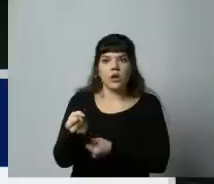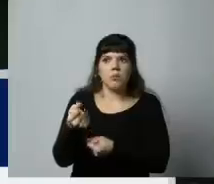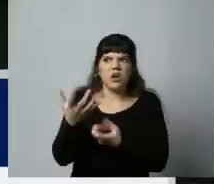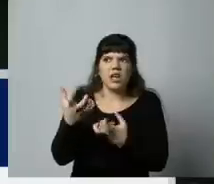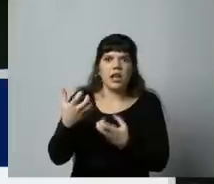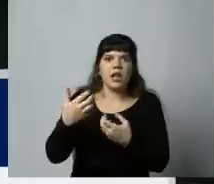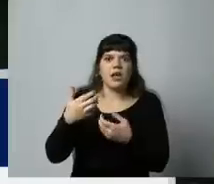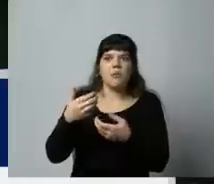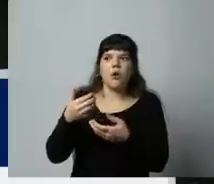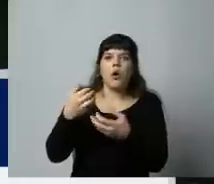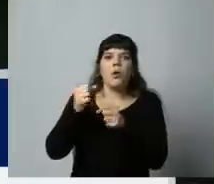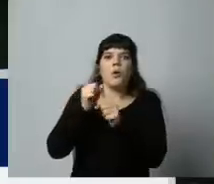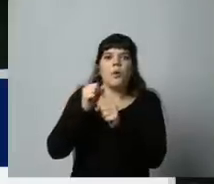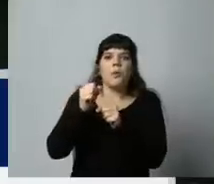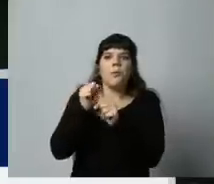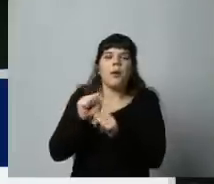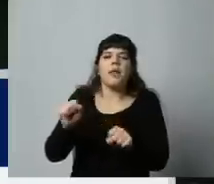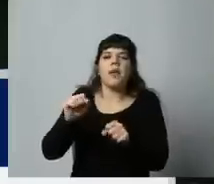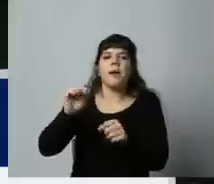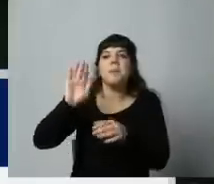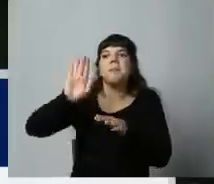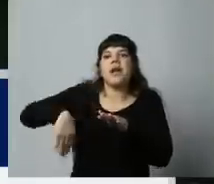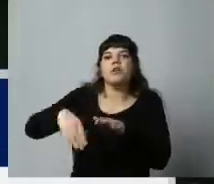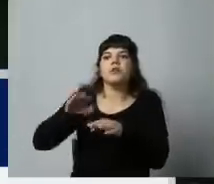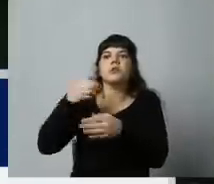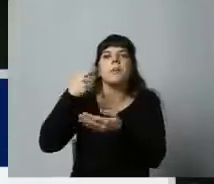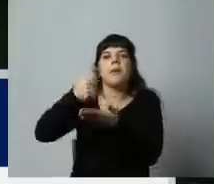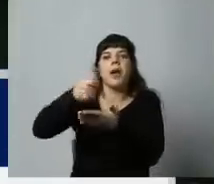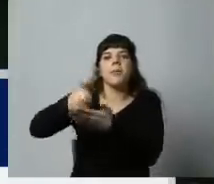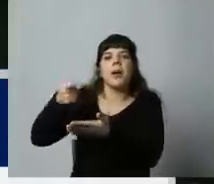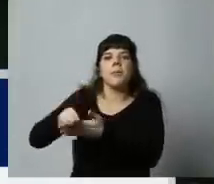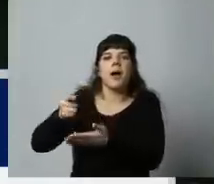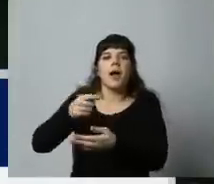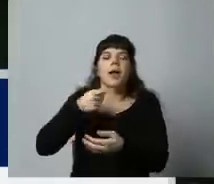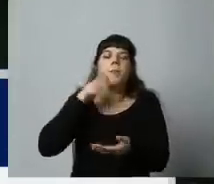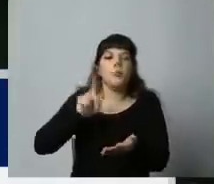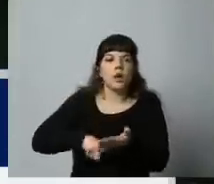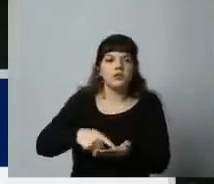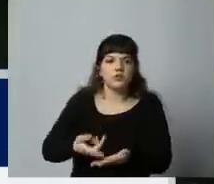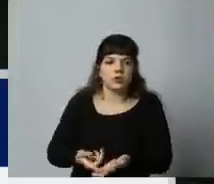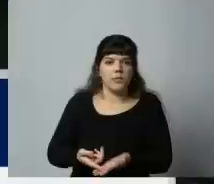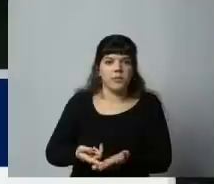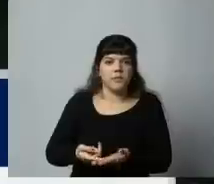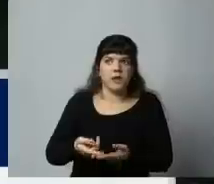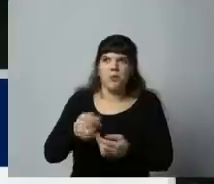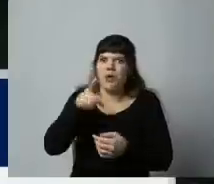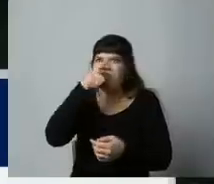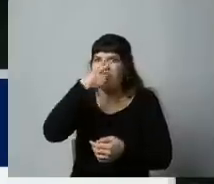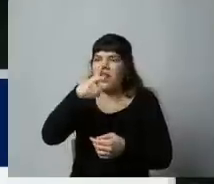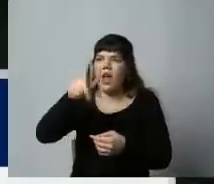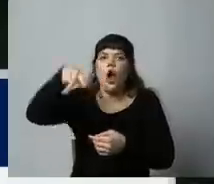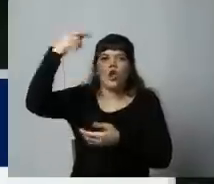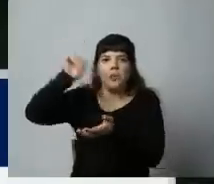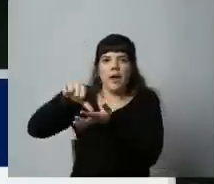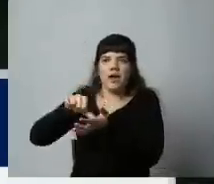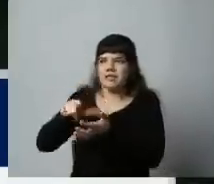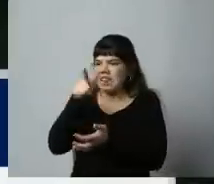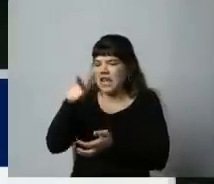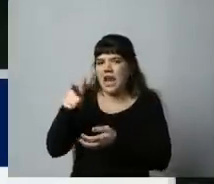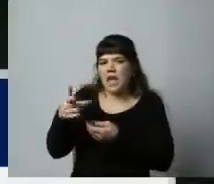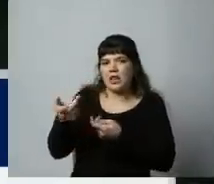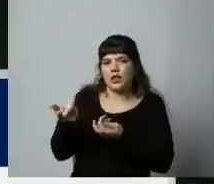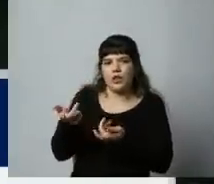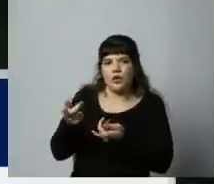exoneraciones más exoneraciones para que pueda venir la inversión privada o la inversión este extranjera directa y más inversiones